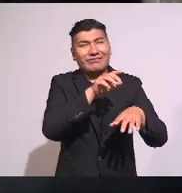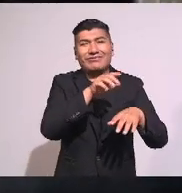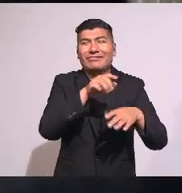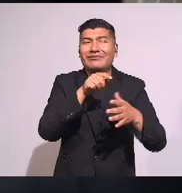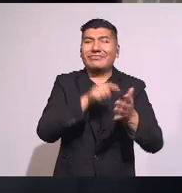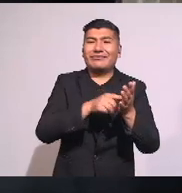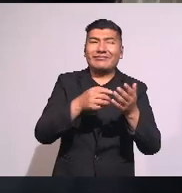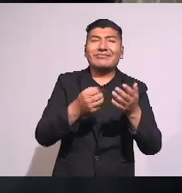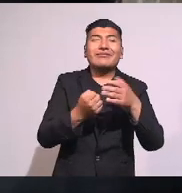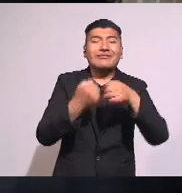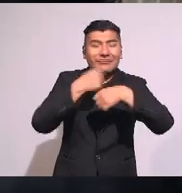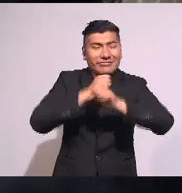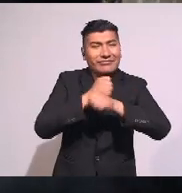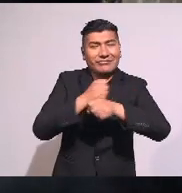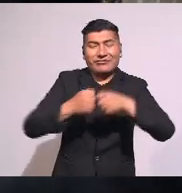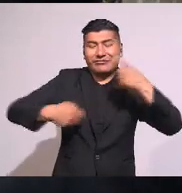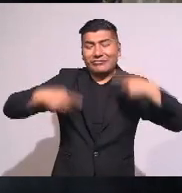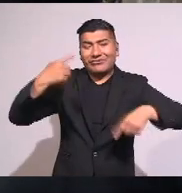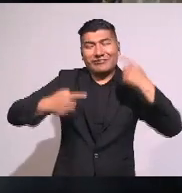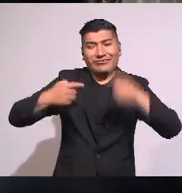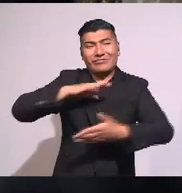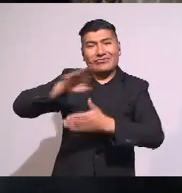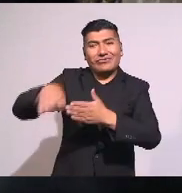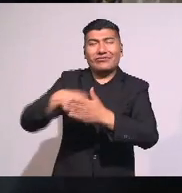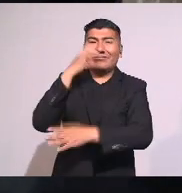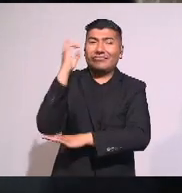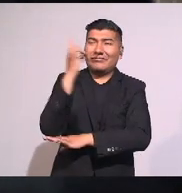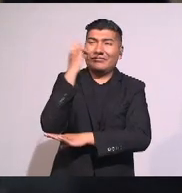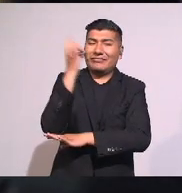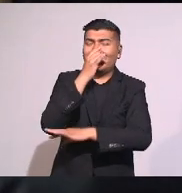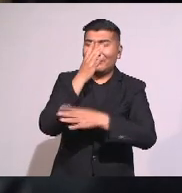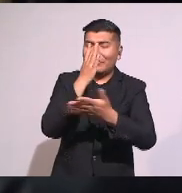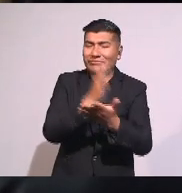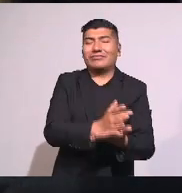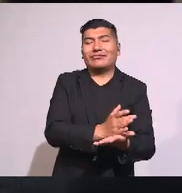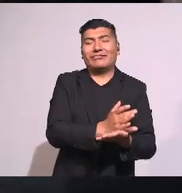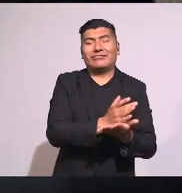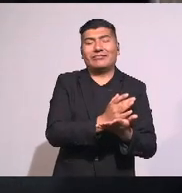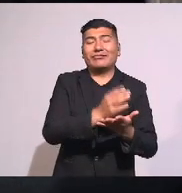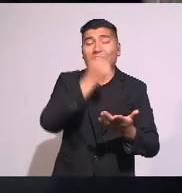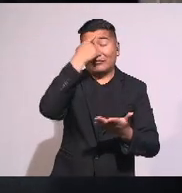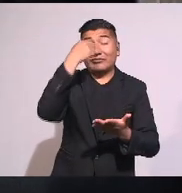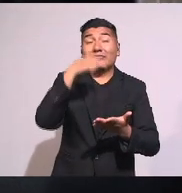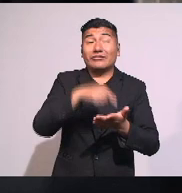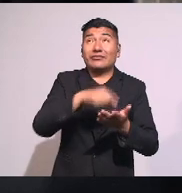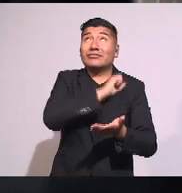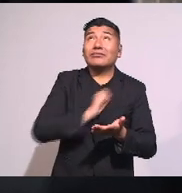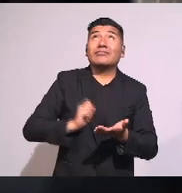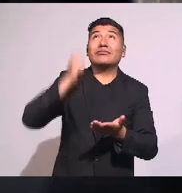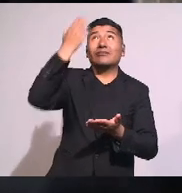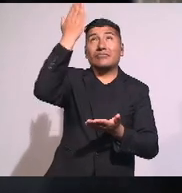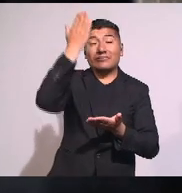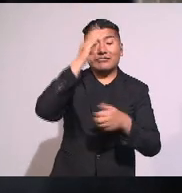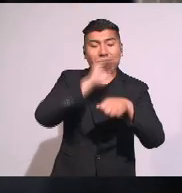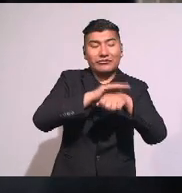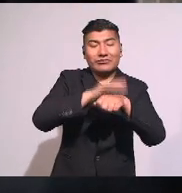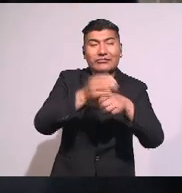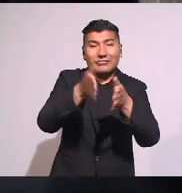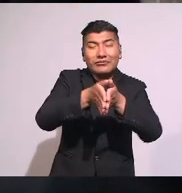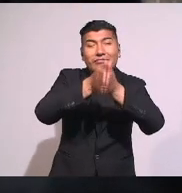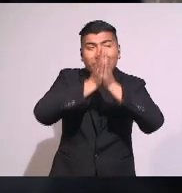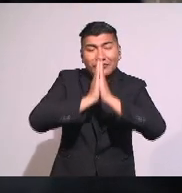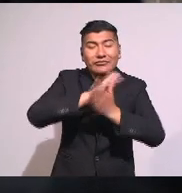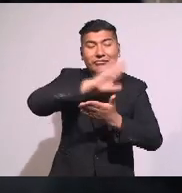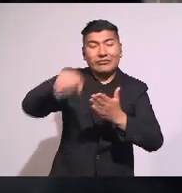provocan enfrentamientos entre todos los bolivianos. Por eso, el Señor nos exhorta a